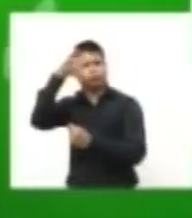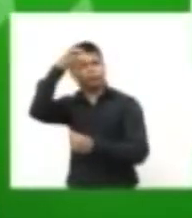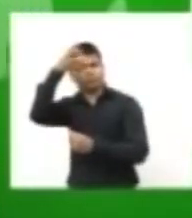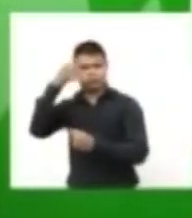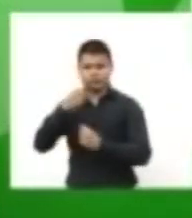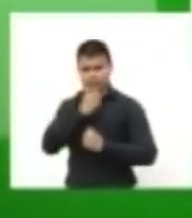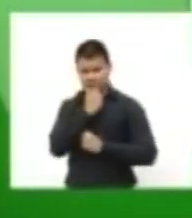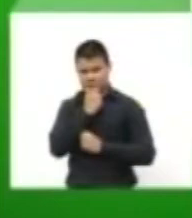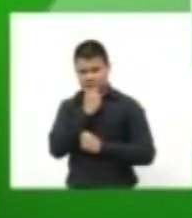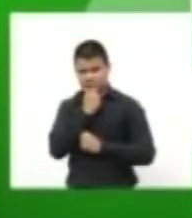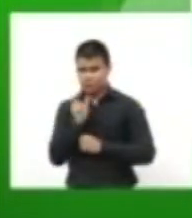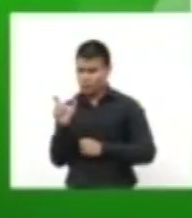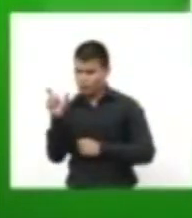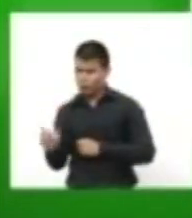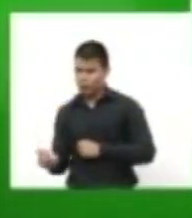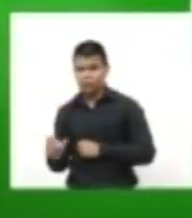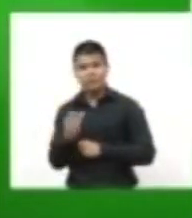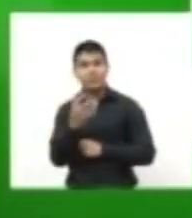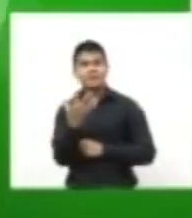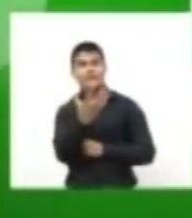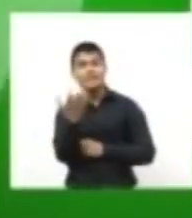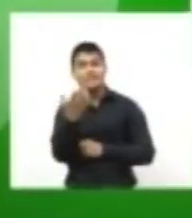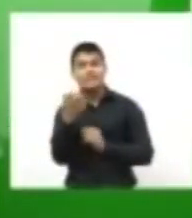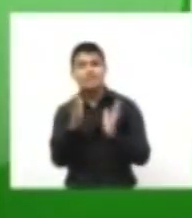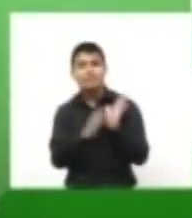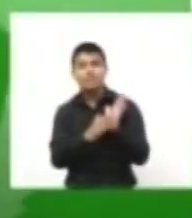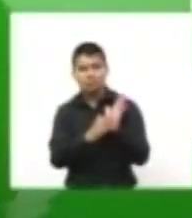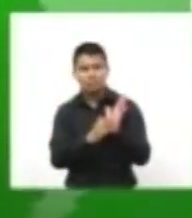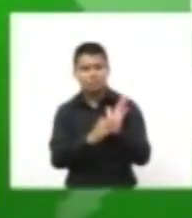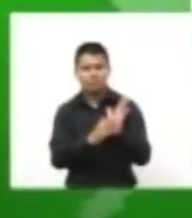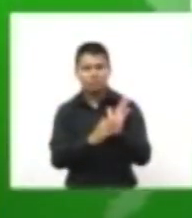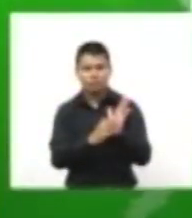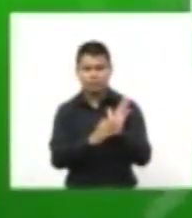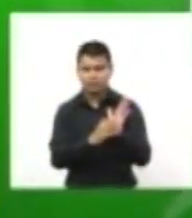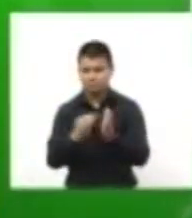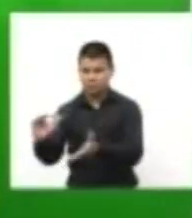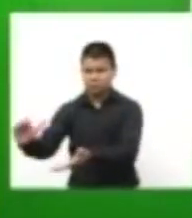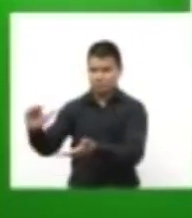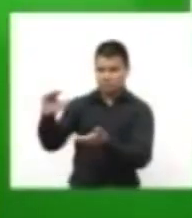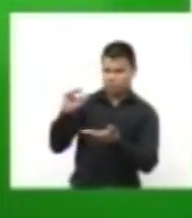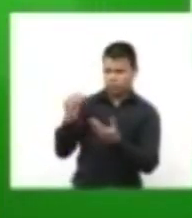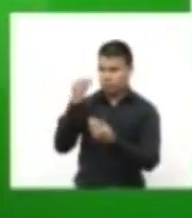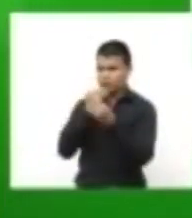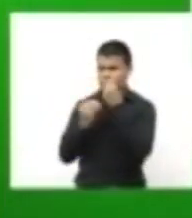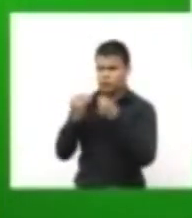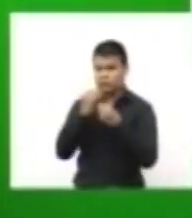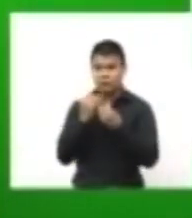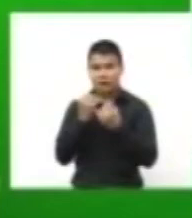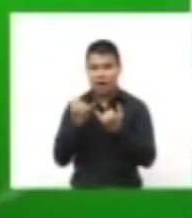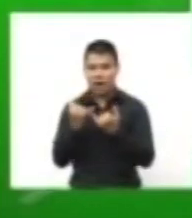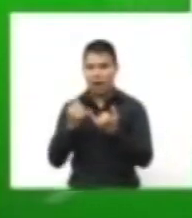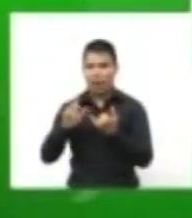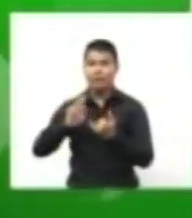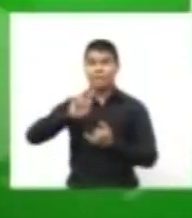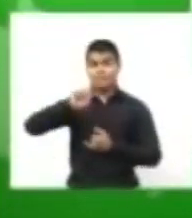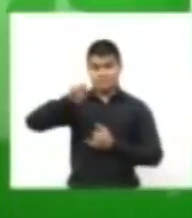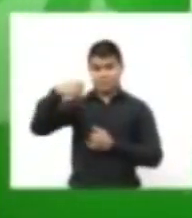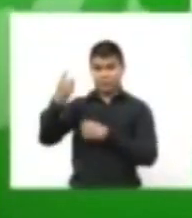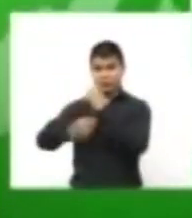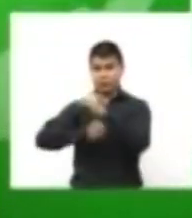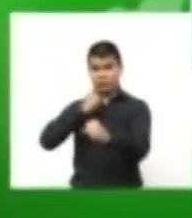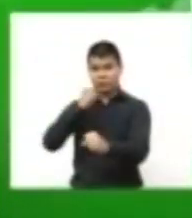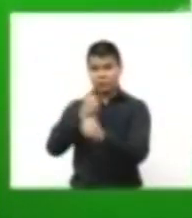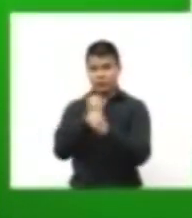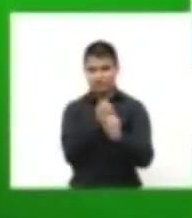con 500.000 pesos, con la reforma tributaria le va a costar 562.500 pesos. Hay estudios también que dicen